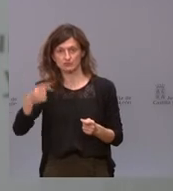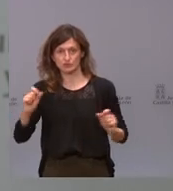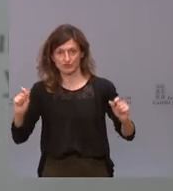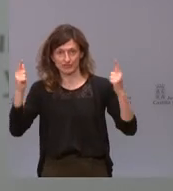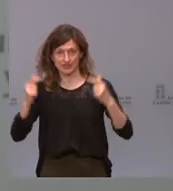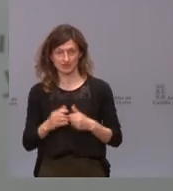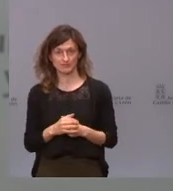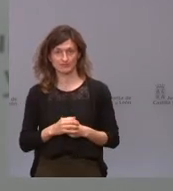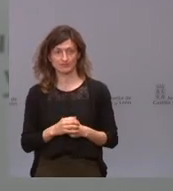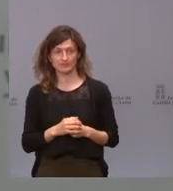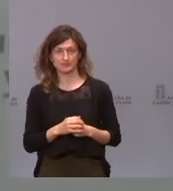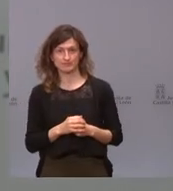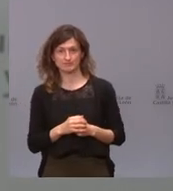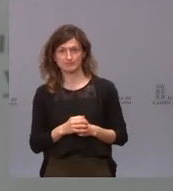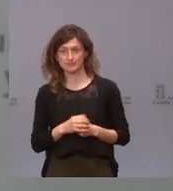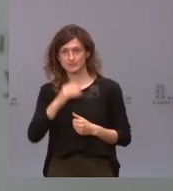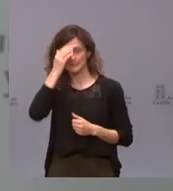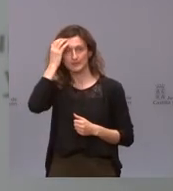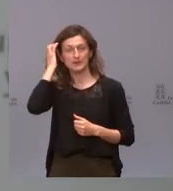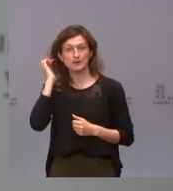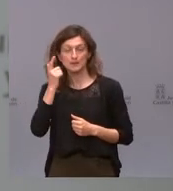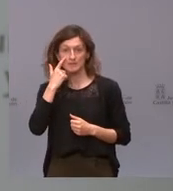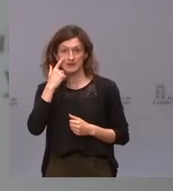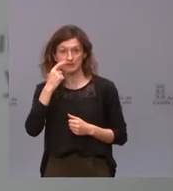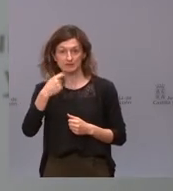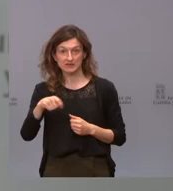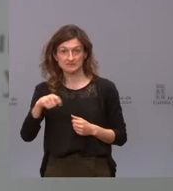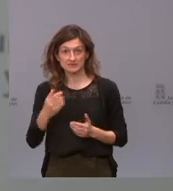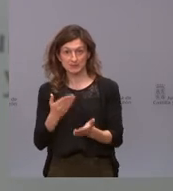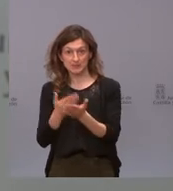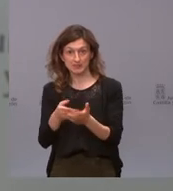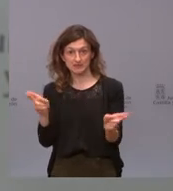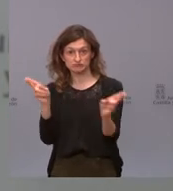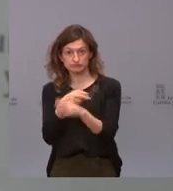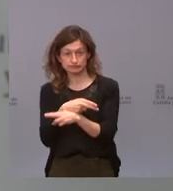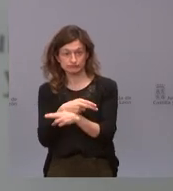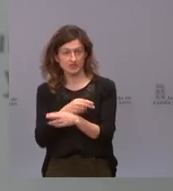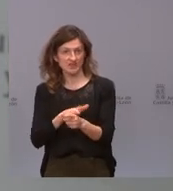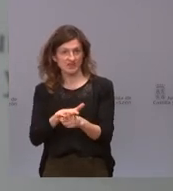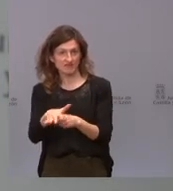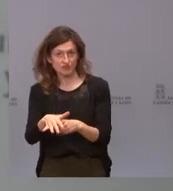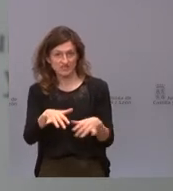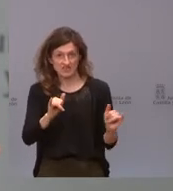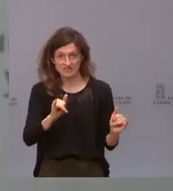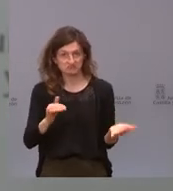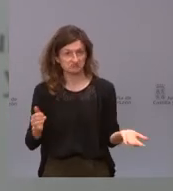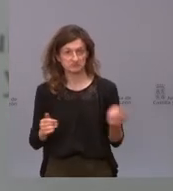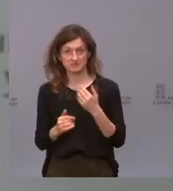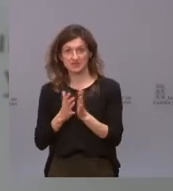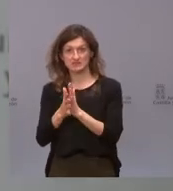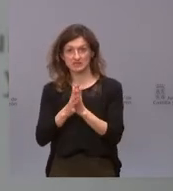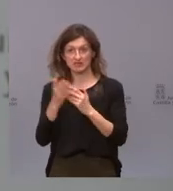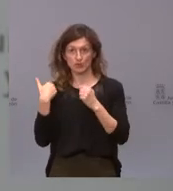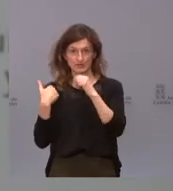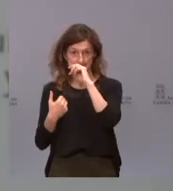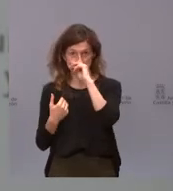mire la moción de censura en esto me ha influido ni ha dejado influir lo explicado antes